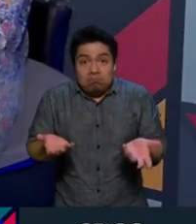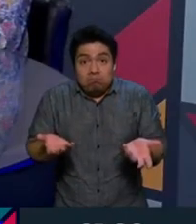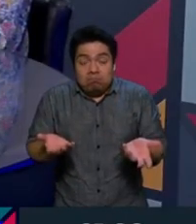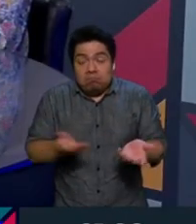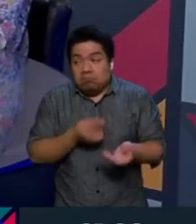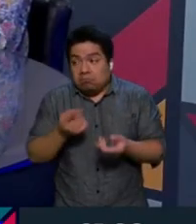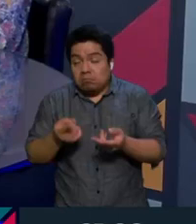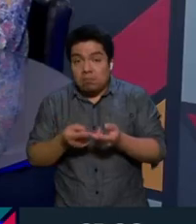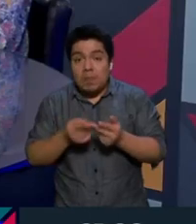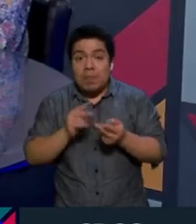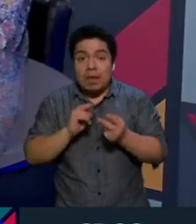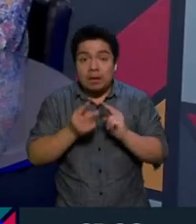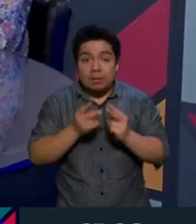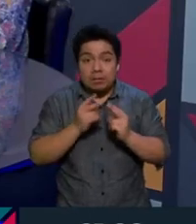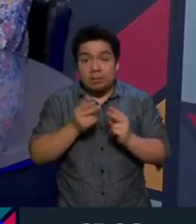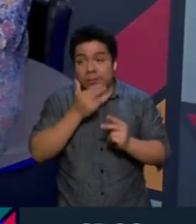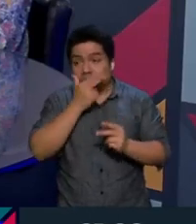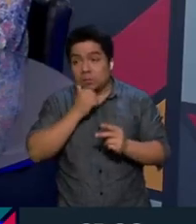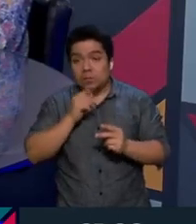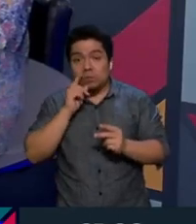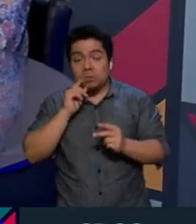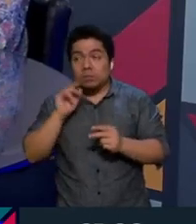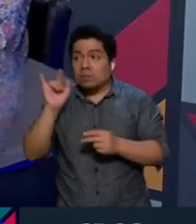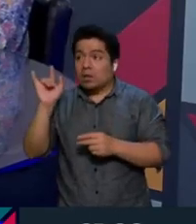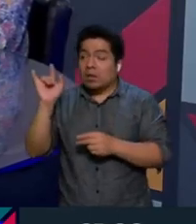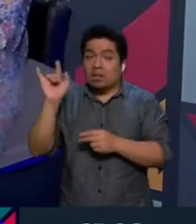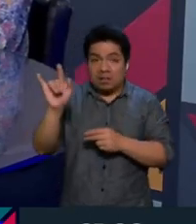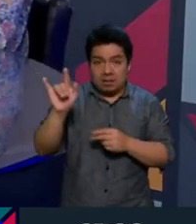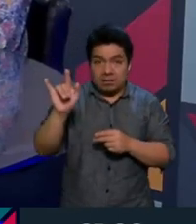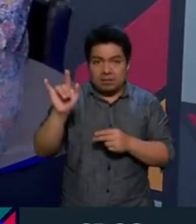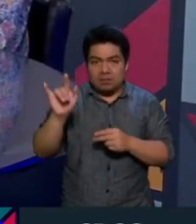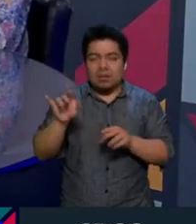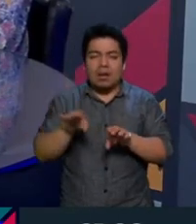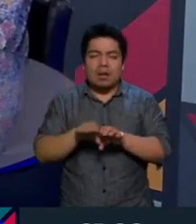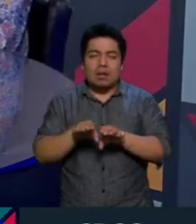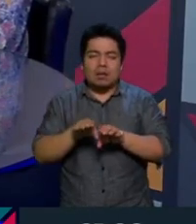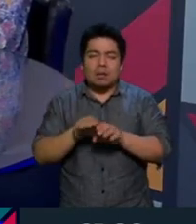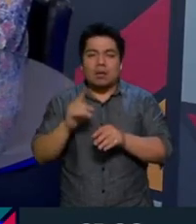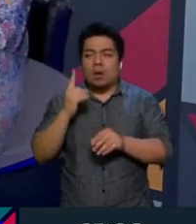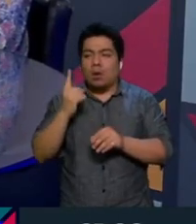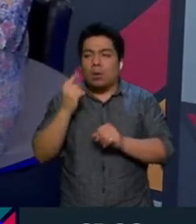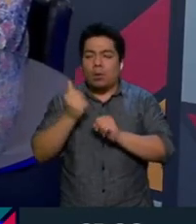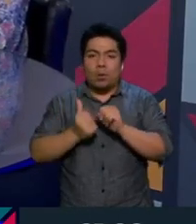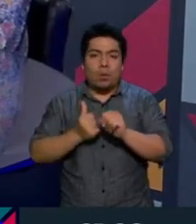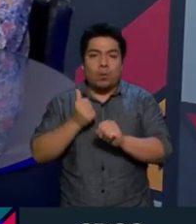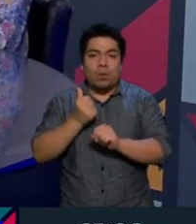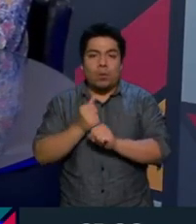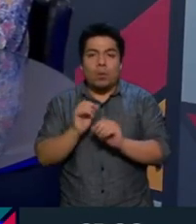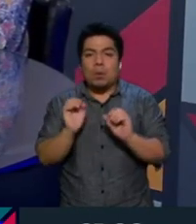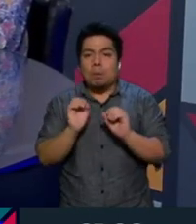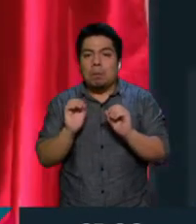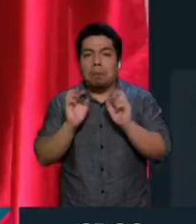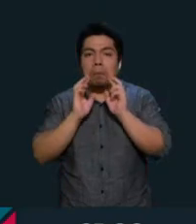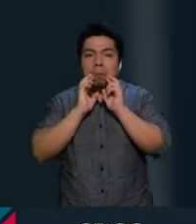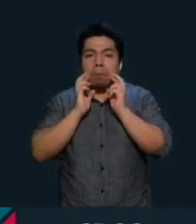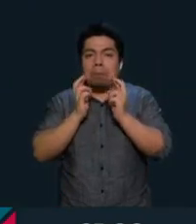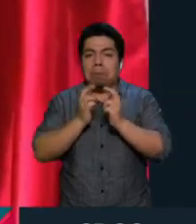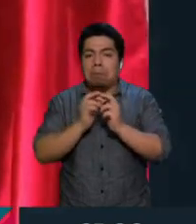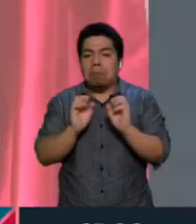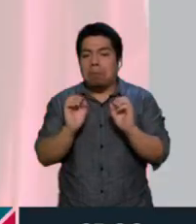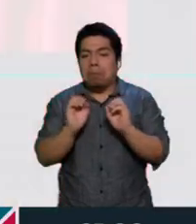junto con vecinos pusimos una placa conmemorativa por un año de